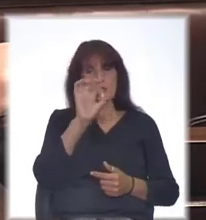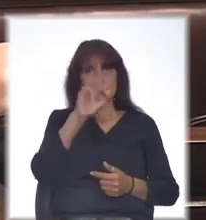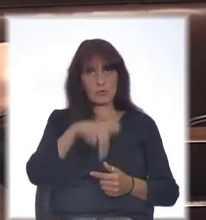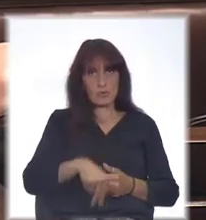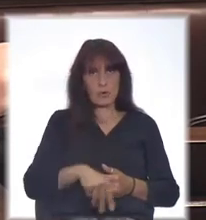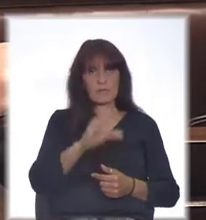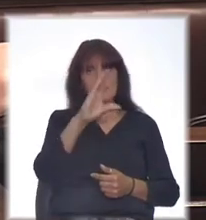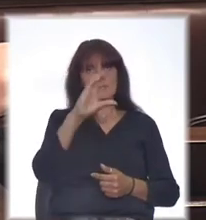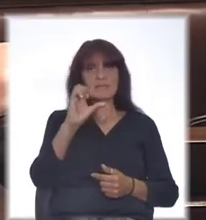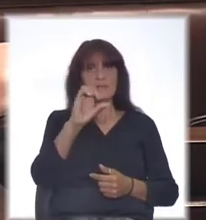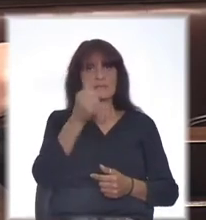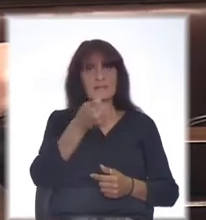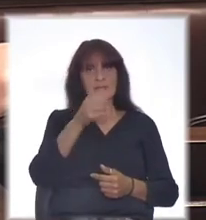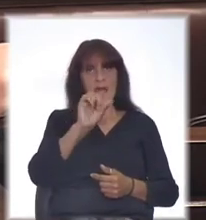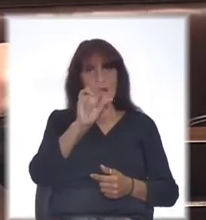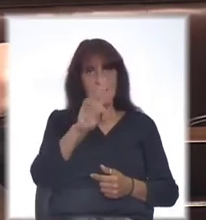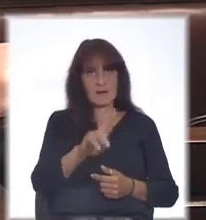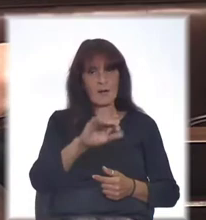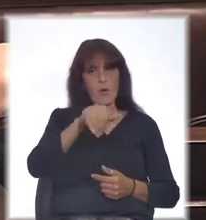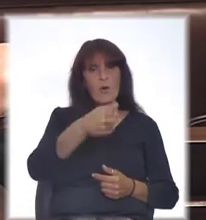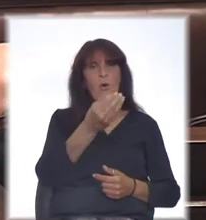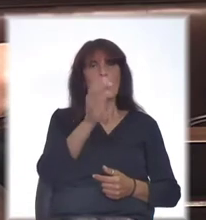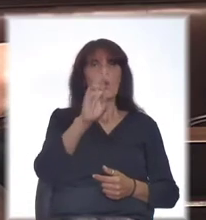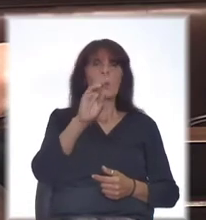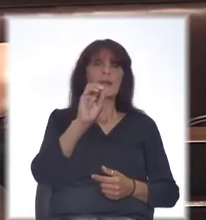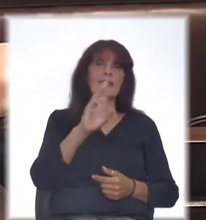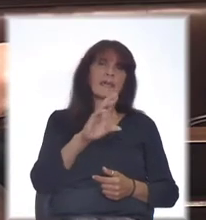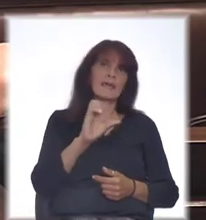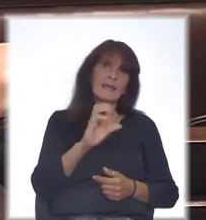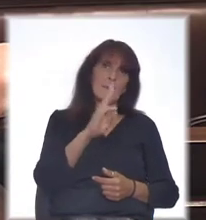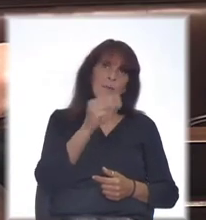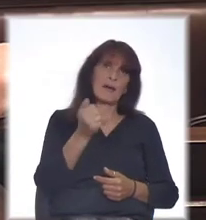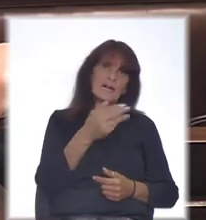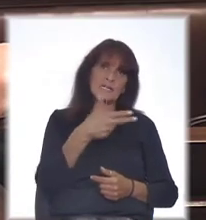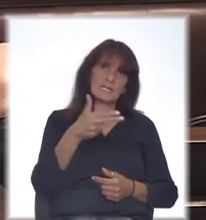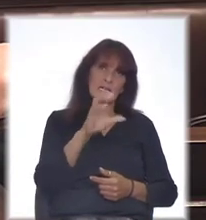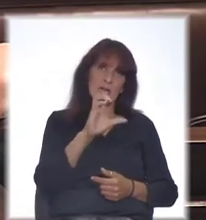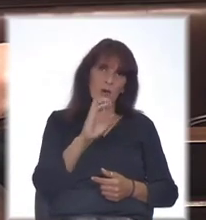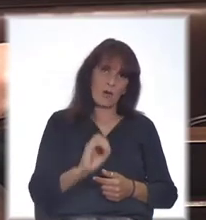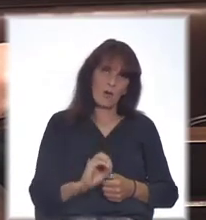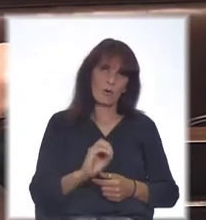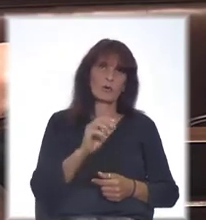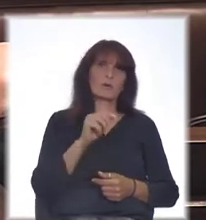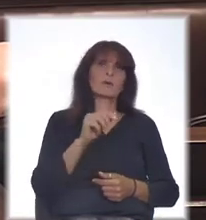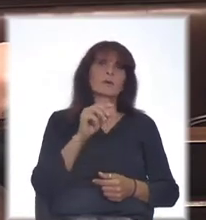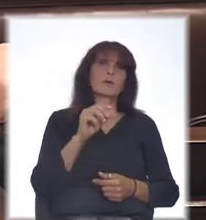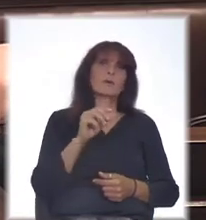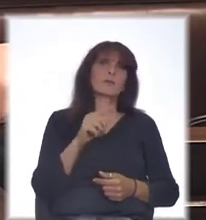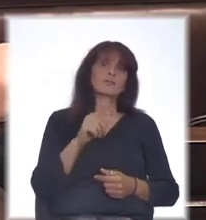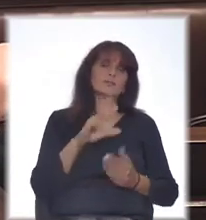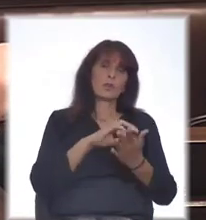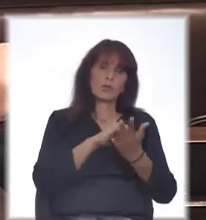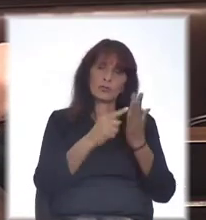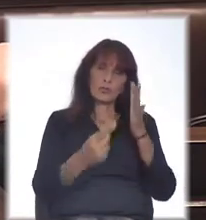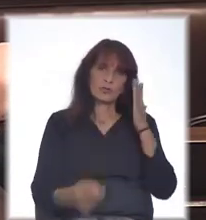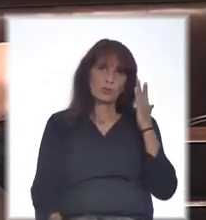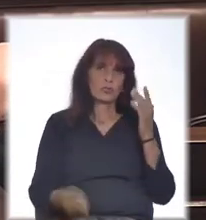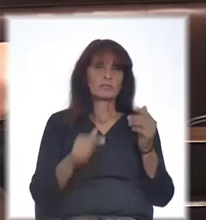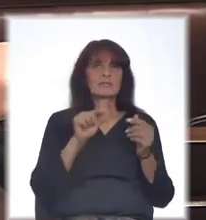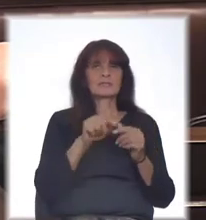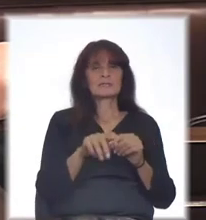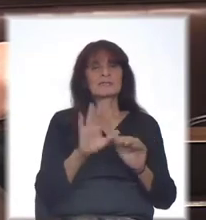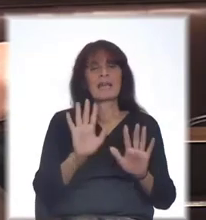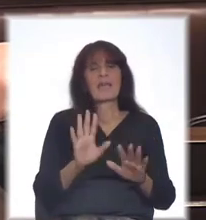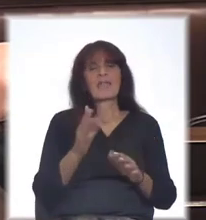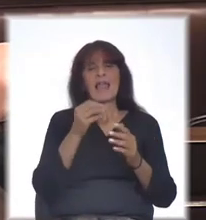como César Palomeque, como Jorge Pacheco Areco, como Juan Carlos Blanco, como Pedro Cersósimo. Todos esos han quedado en la